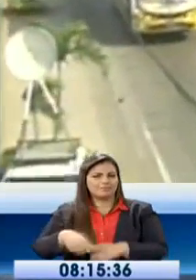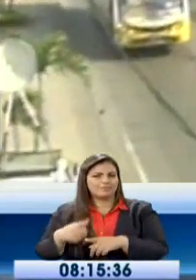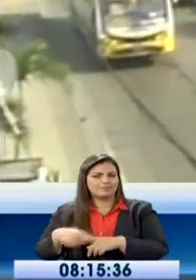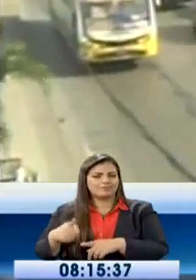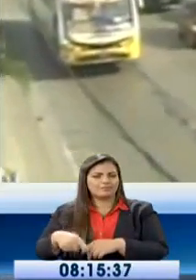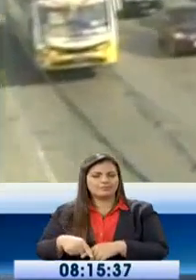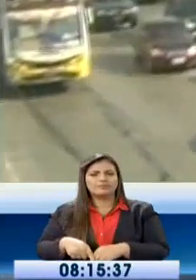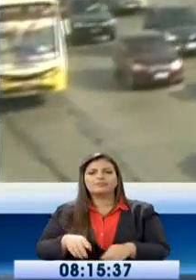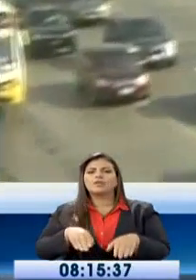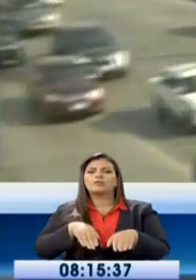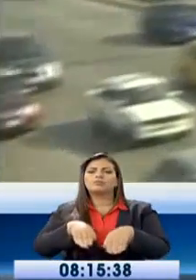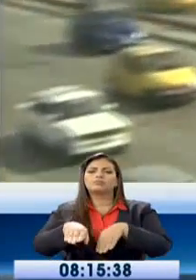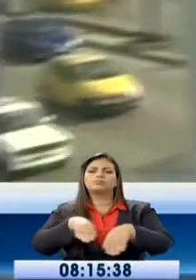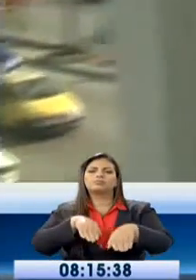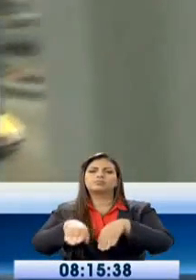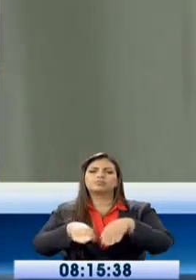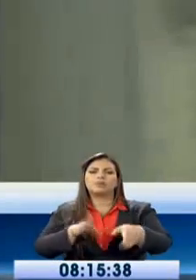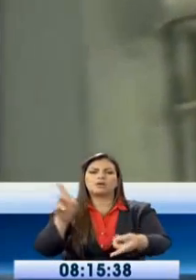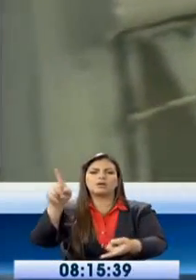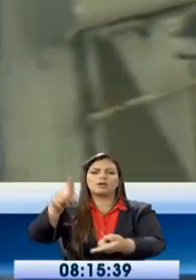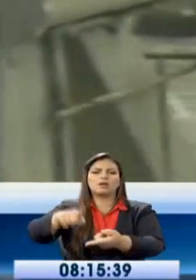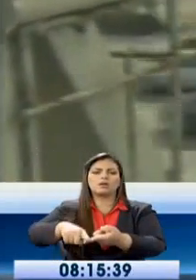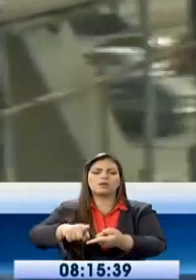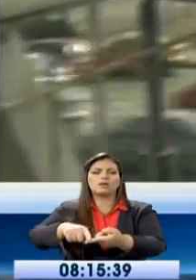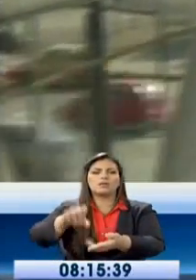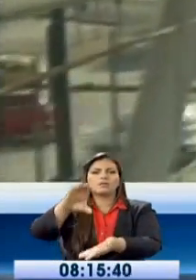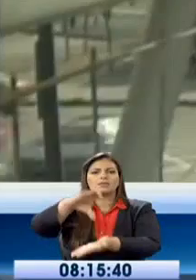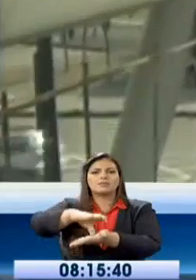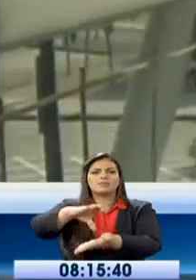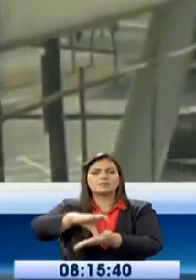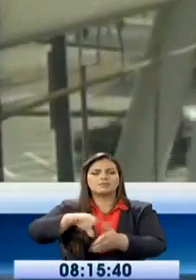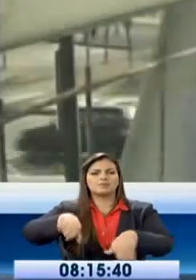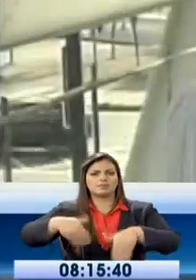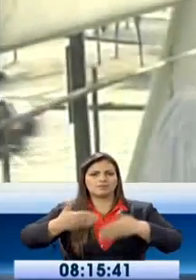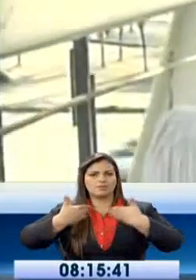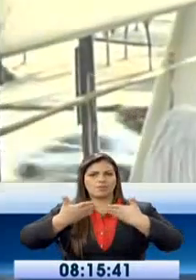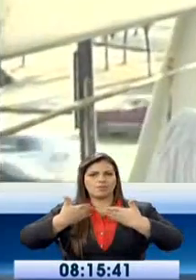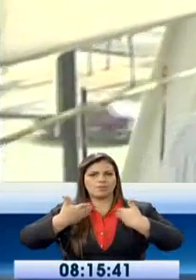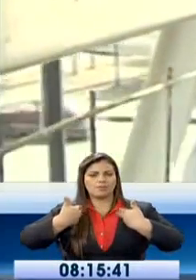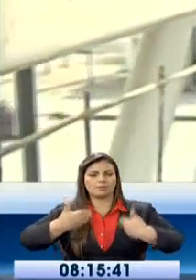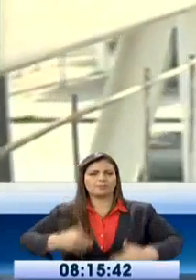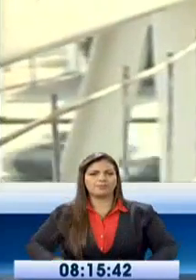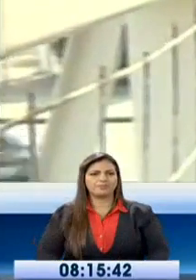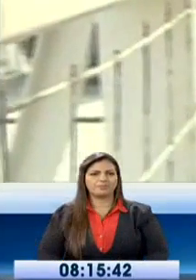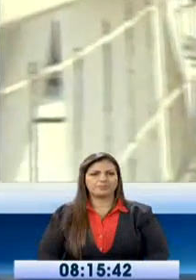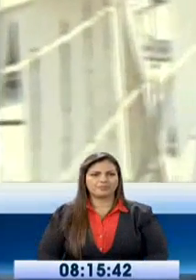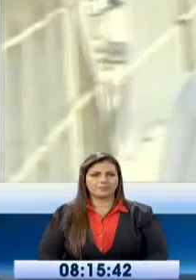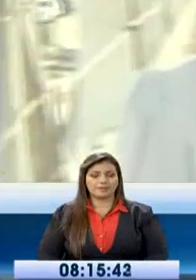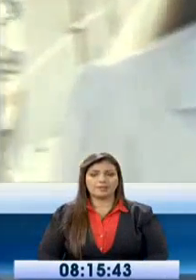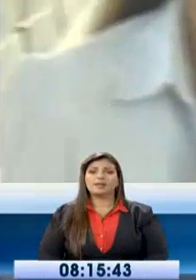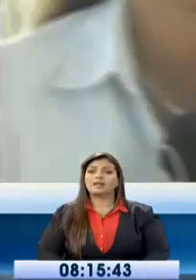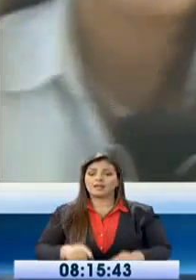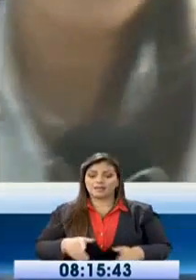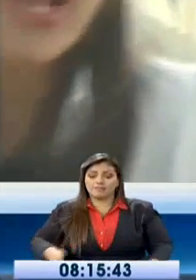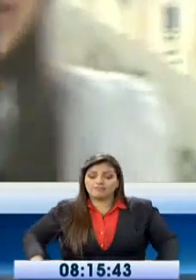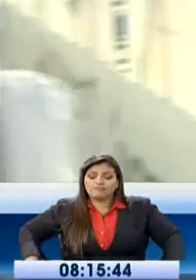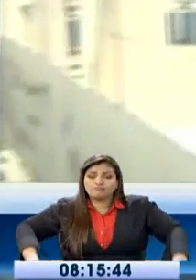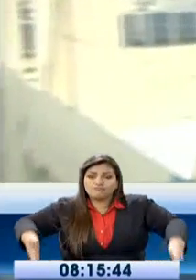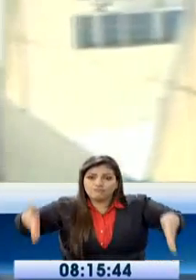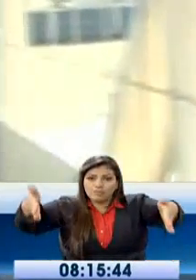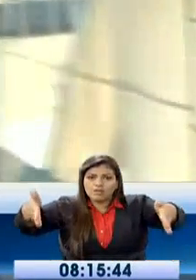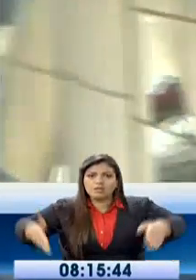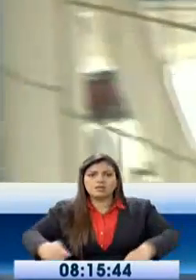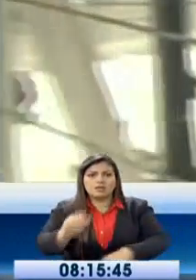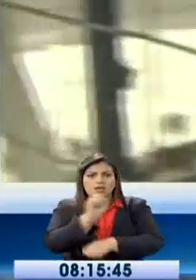dirigen principalmente al centro de la urbe. Es una avenida de 6 carriles y vemos que aún así